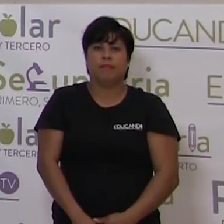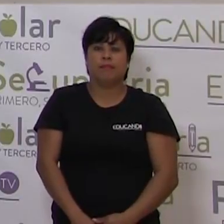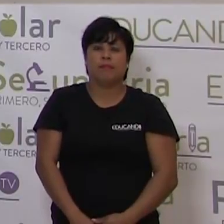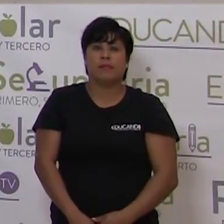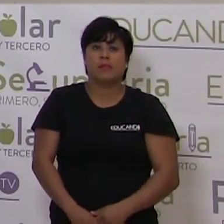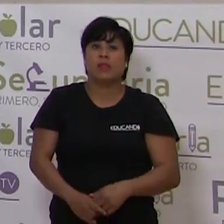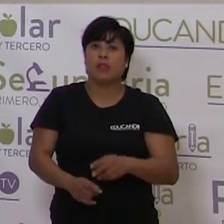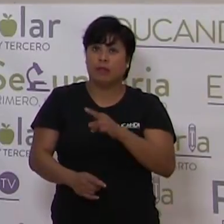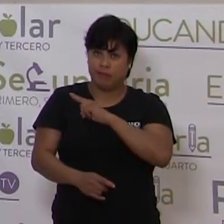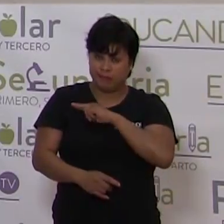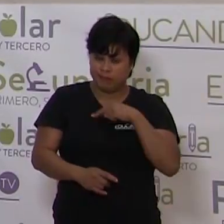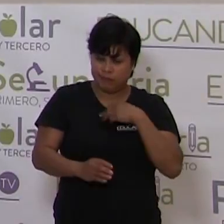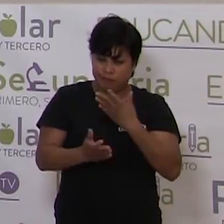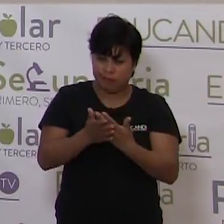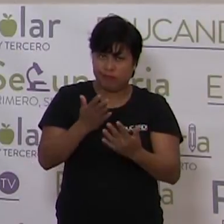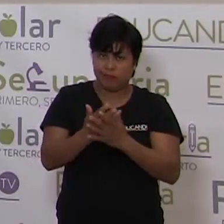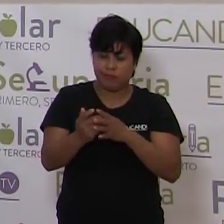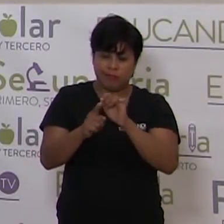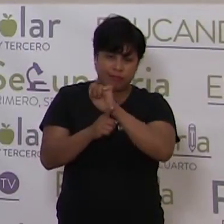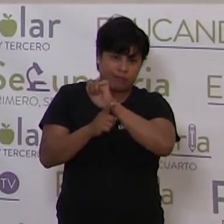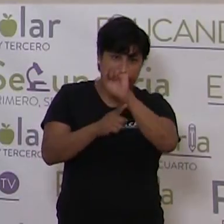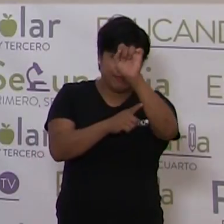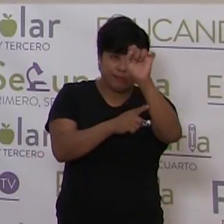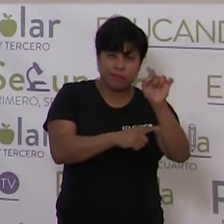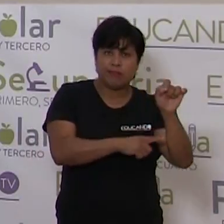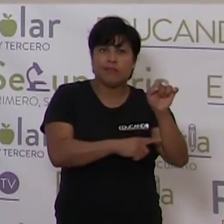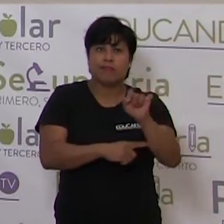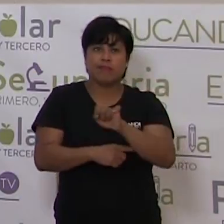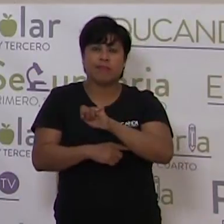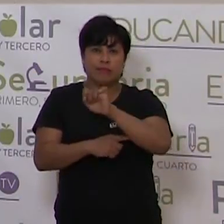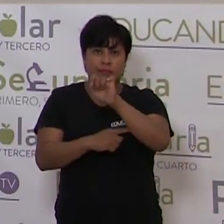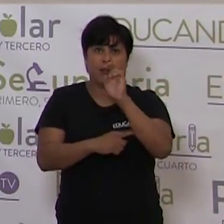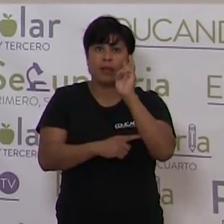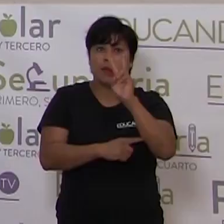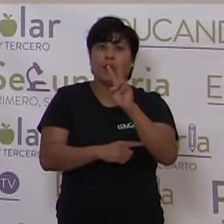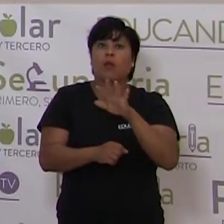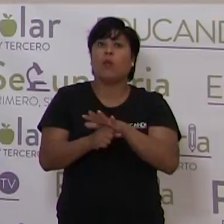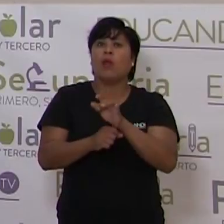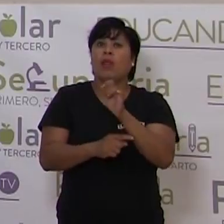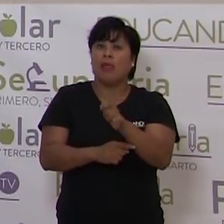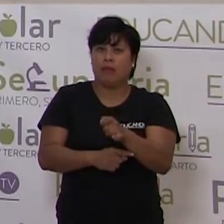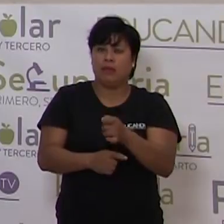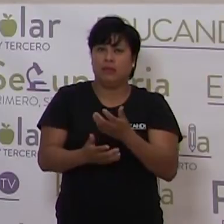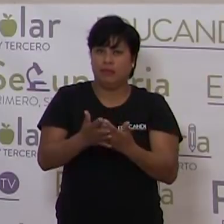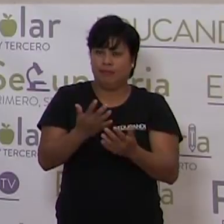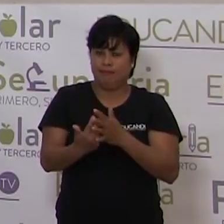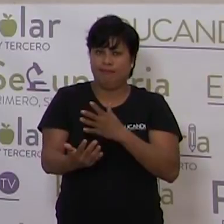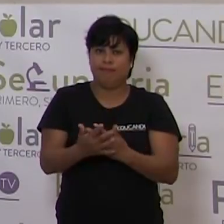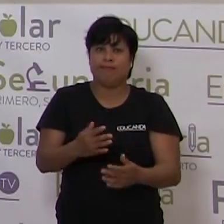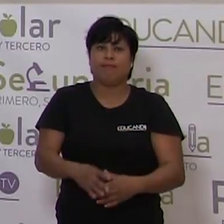Unamos los puntos para saber qué figura nos va a salir.